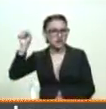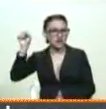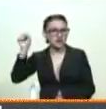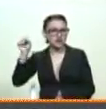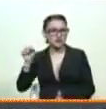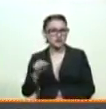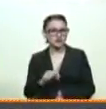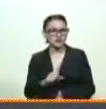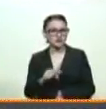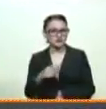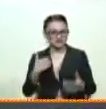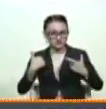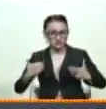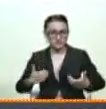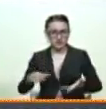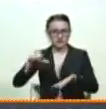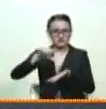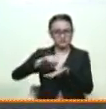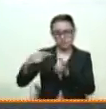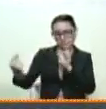el epicentro del debate,